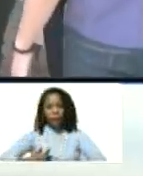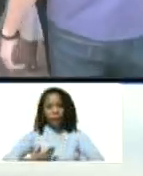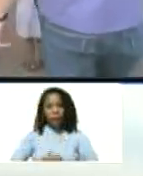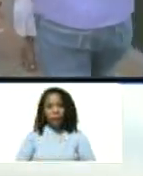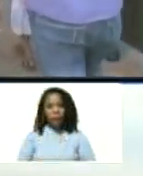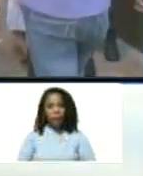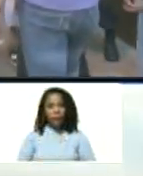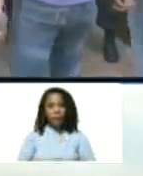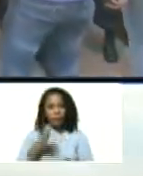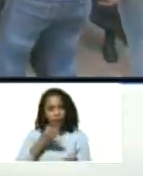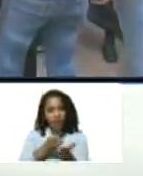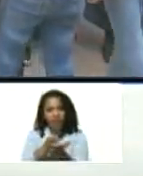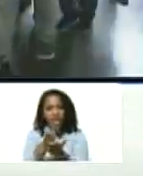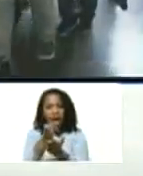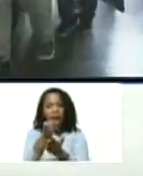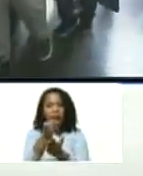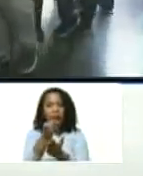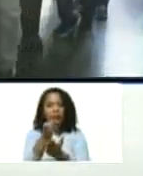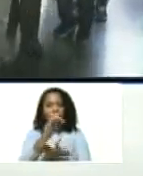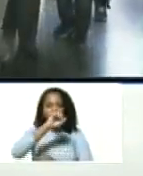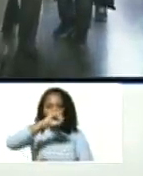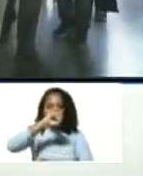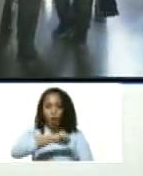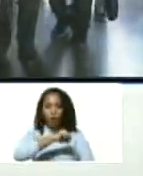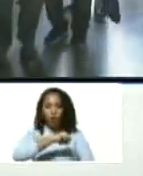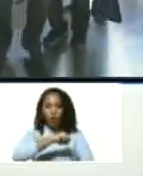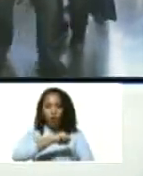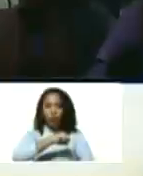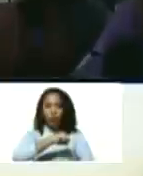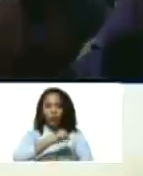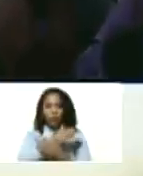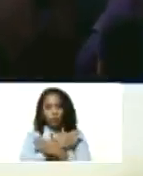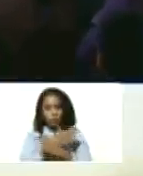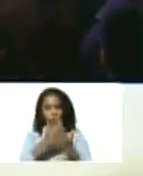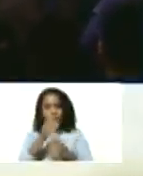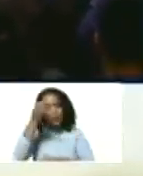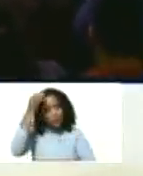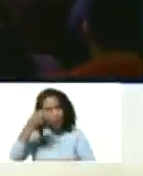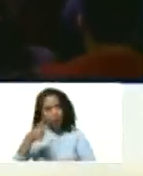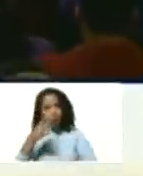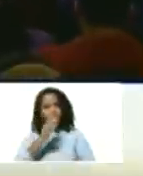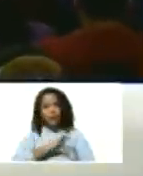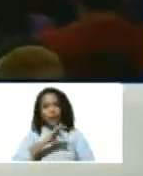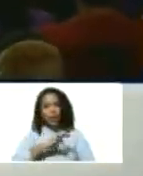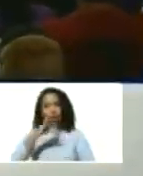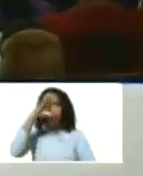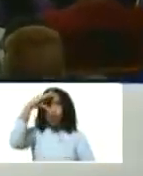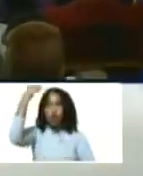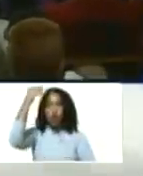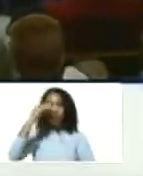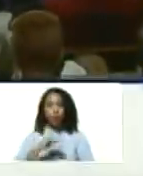un ferviente y amoroso devoto y creyente de nuestro señor jesucristo